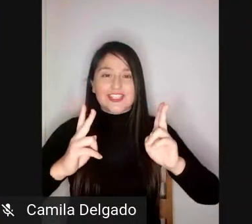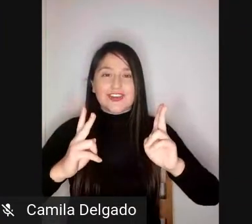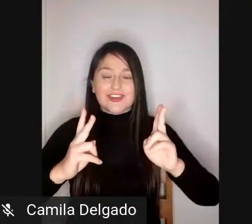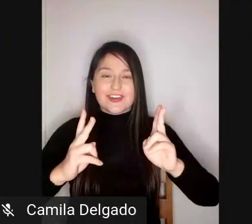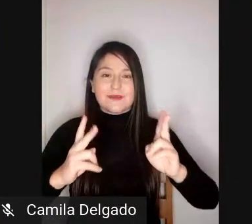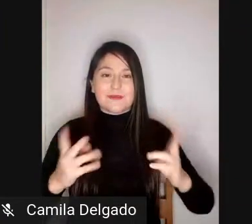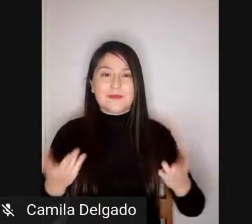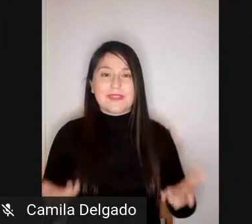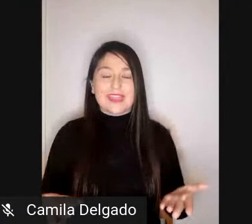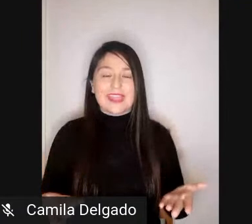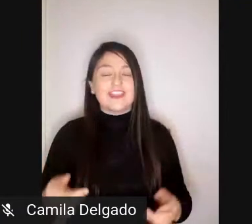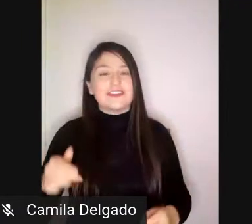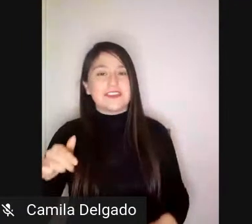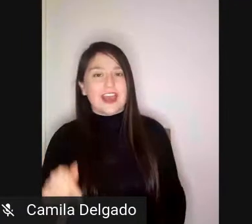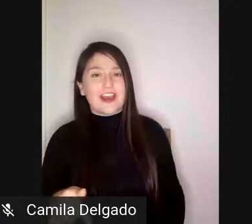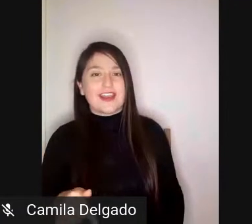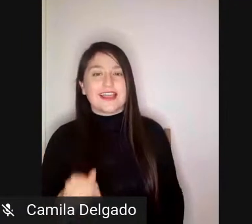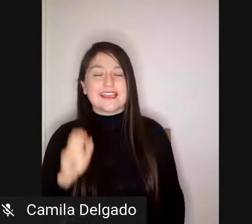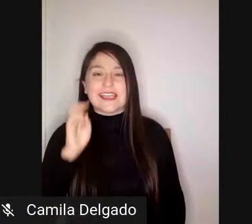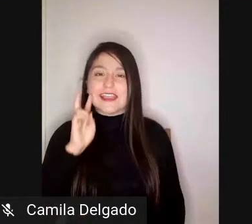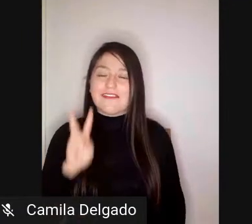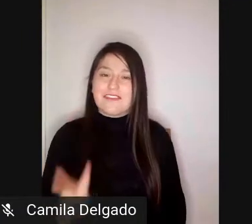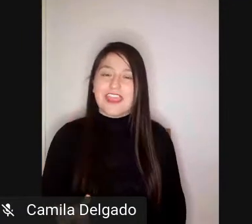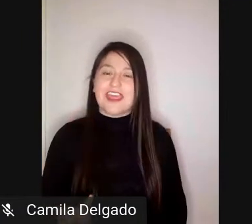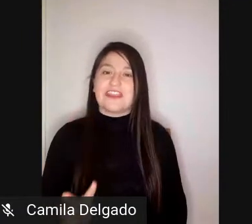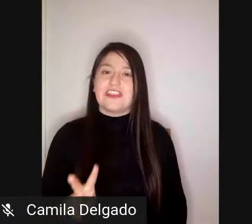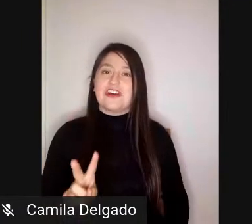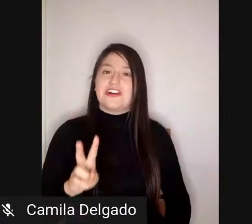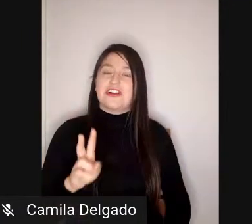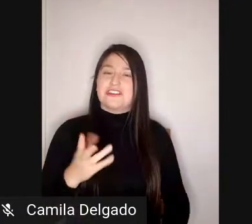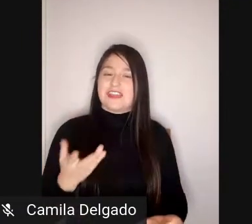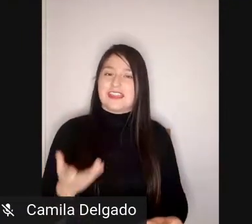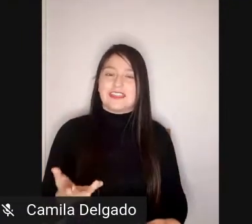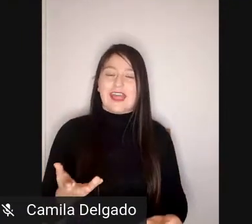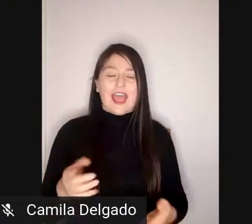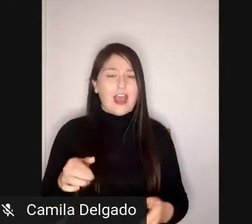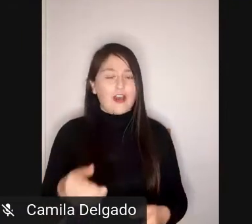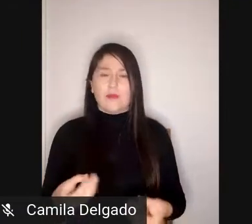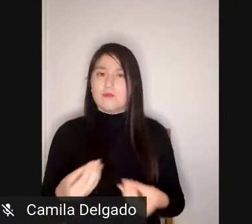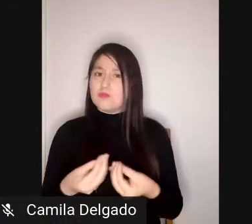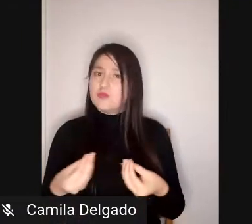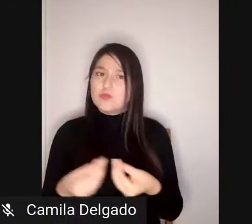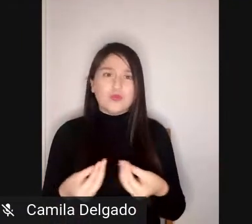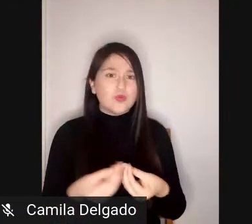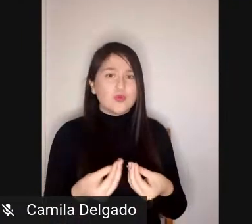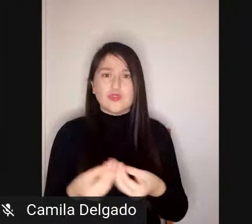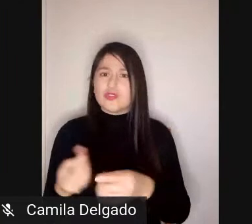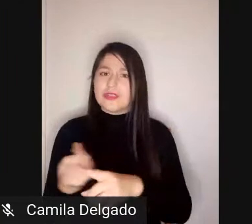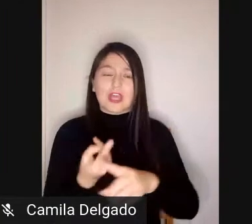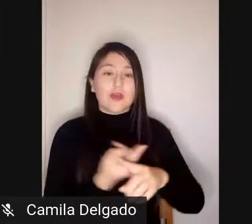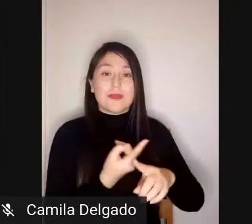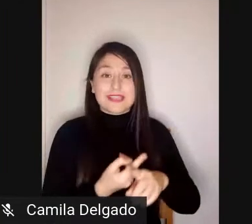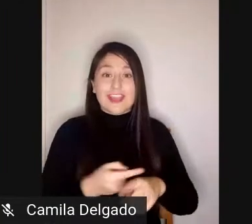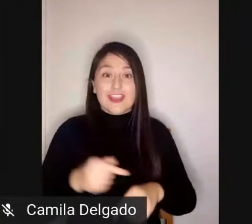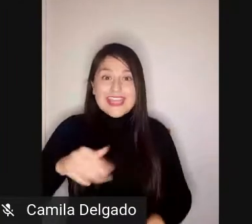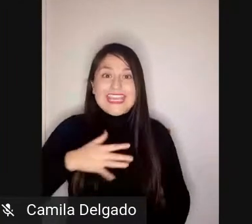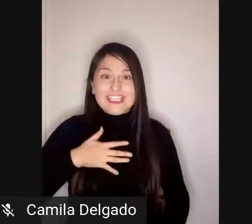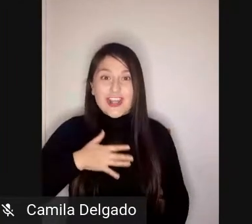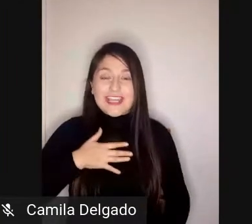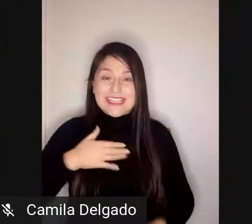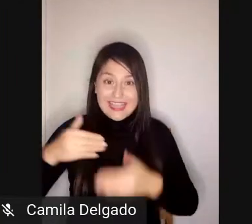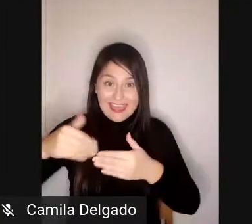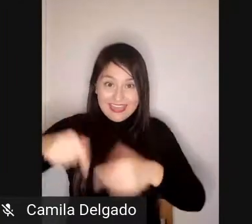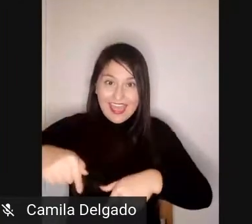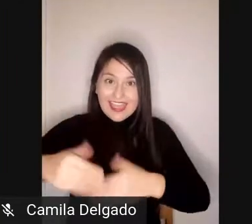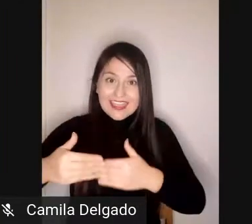está conversando, es algo que se está digiriendo mucho, y yo creo que es parte de lo que se viene de ahora para adelante, y que se viene generando desde